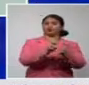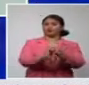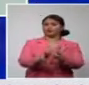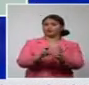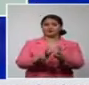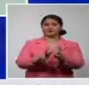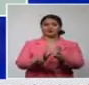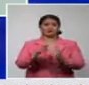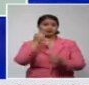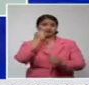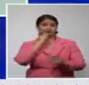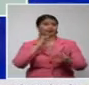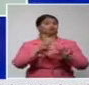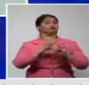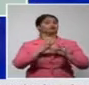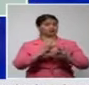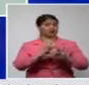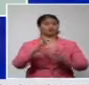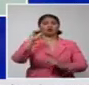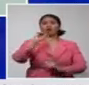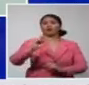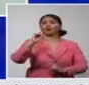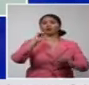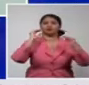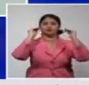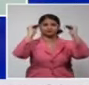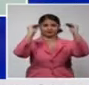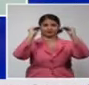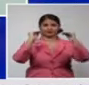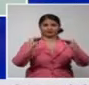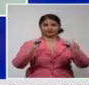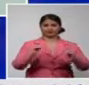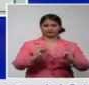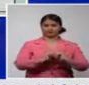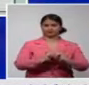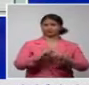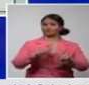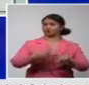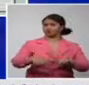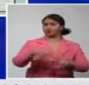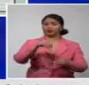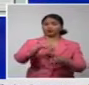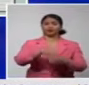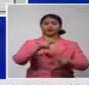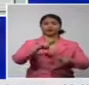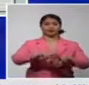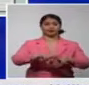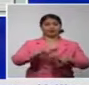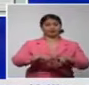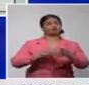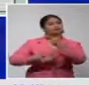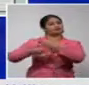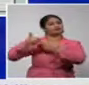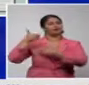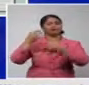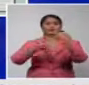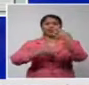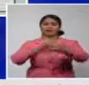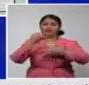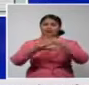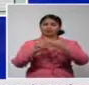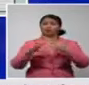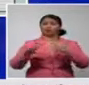tasas en nuestro país. La provincia de La Habana, como hemos dicho, con dispersión en todos sus